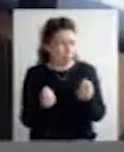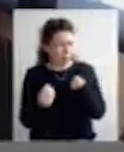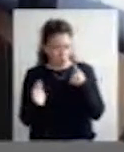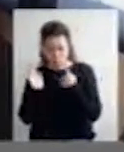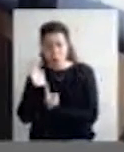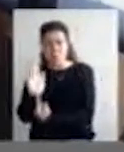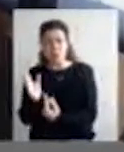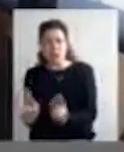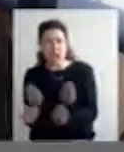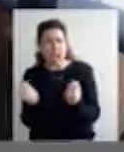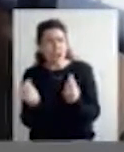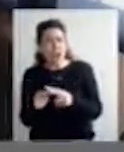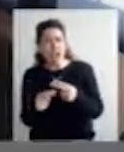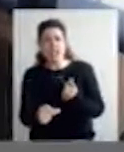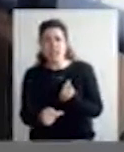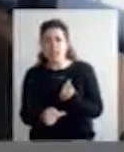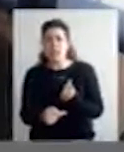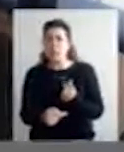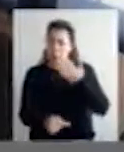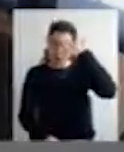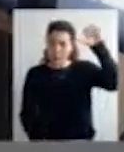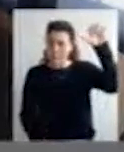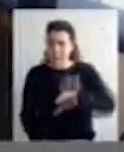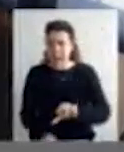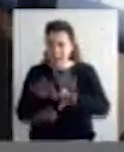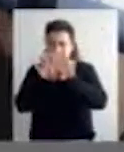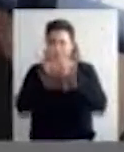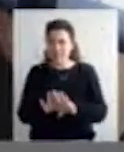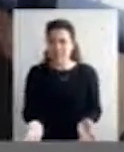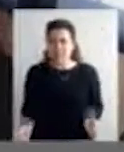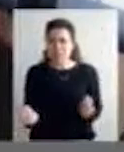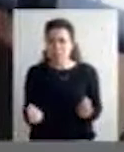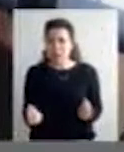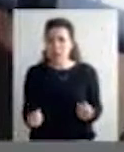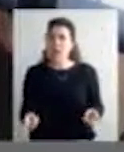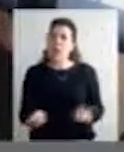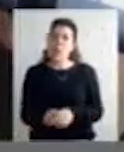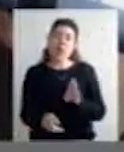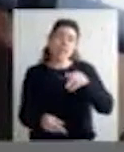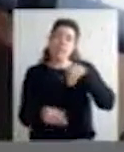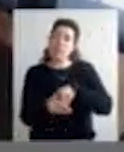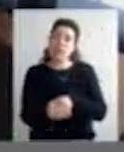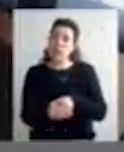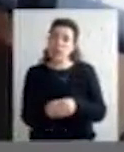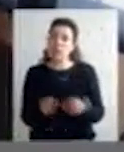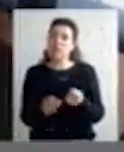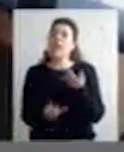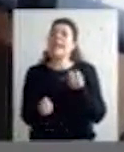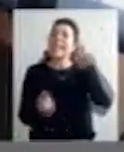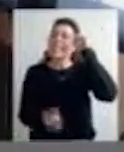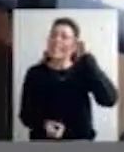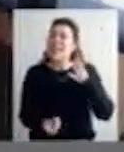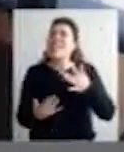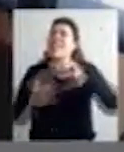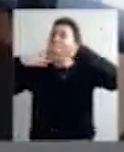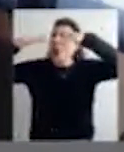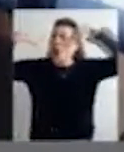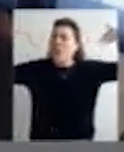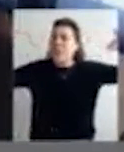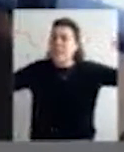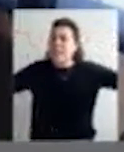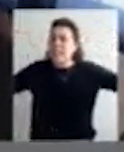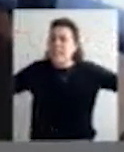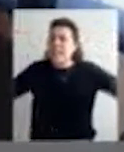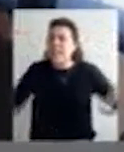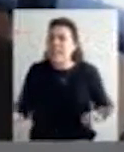hacer? Es una pésima reacción esta. Igual voy a tener que votar en contra. ¿Qué sabes de cordillera? Si tú naciste